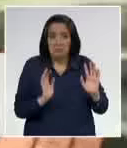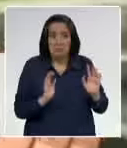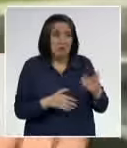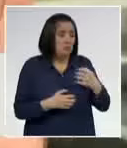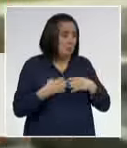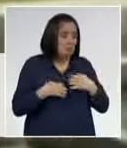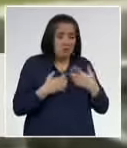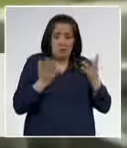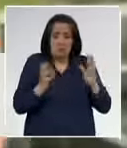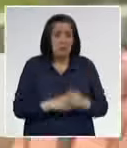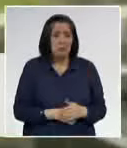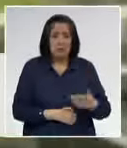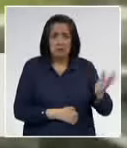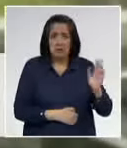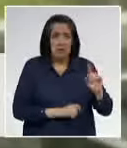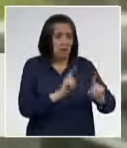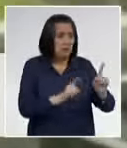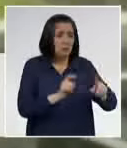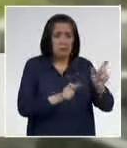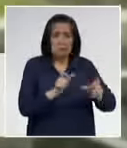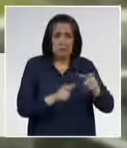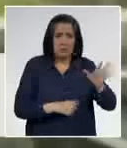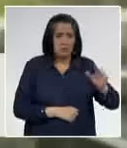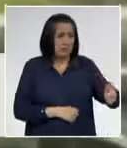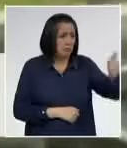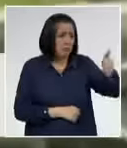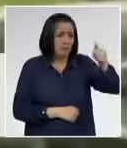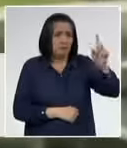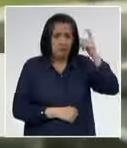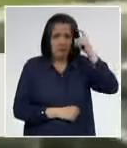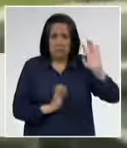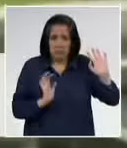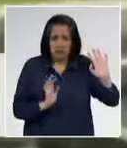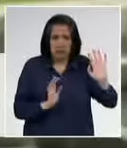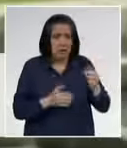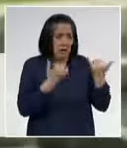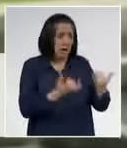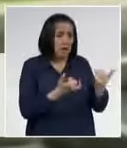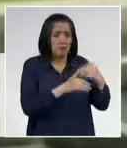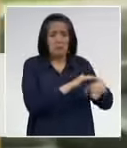cólera a algunas personas cuyos jefes políticos purgan ahora